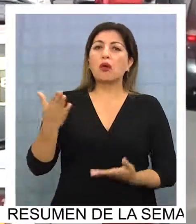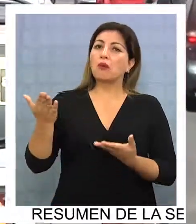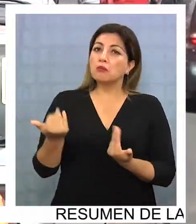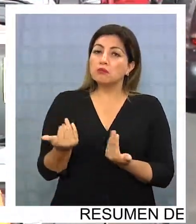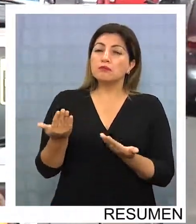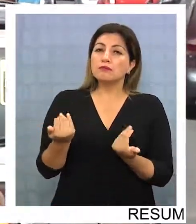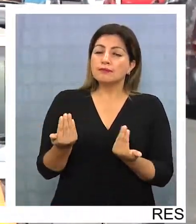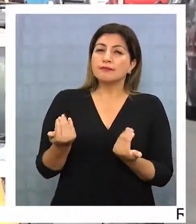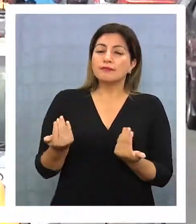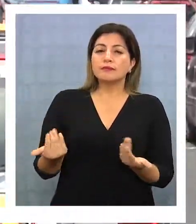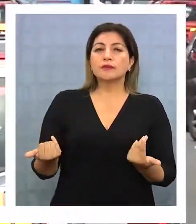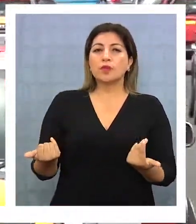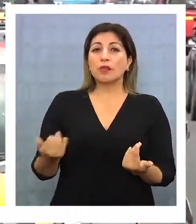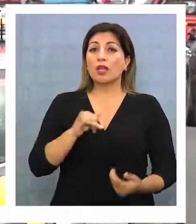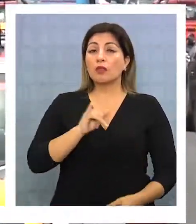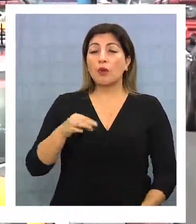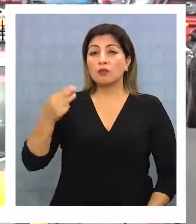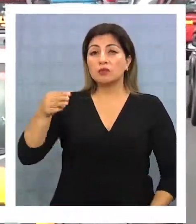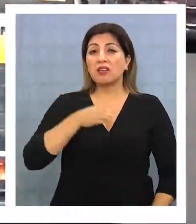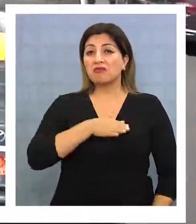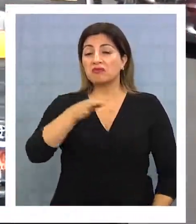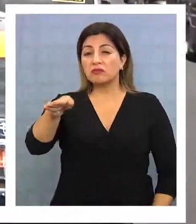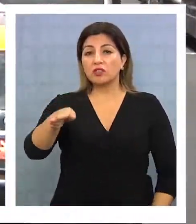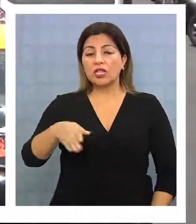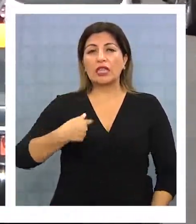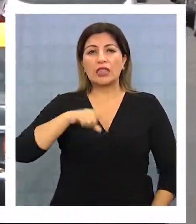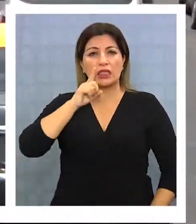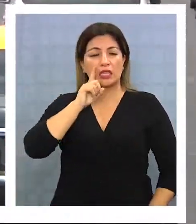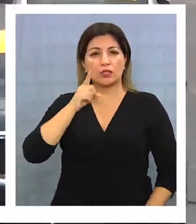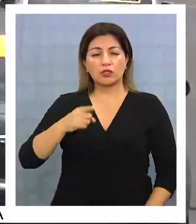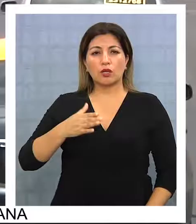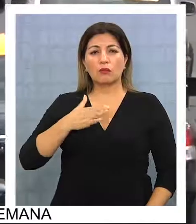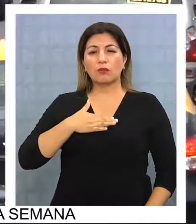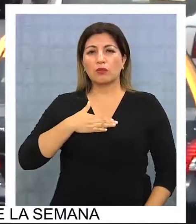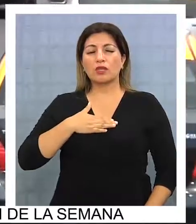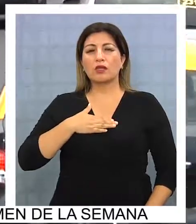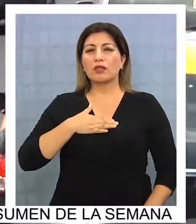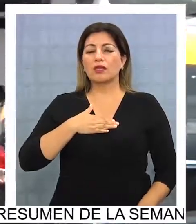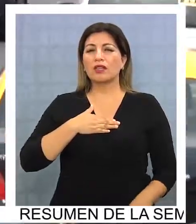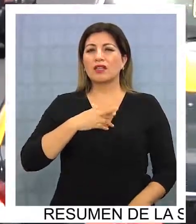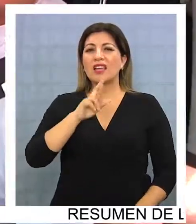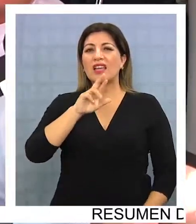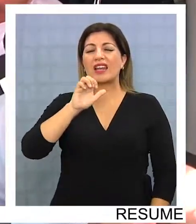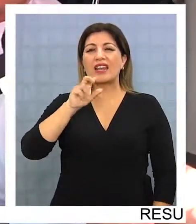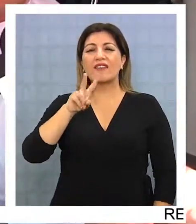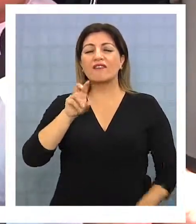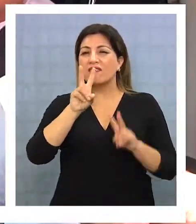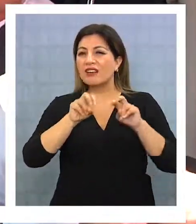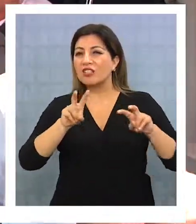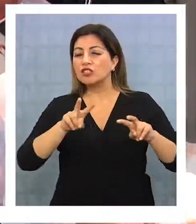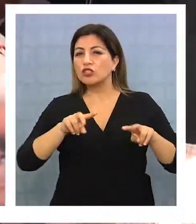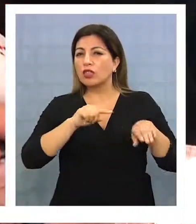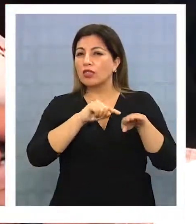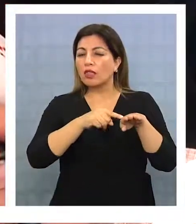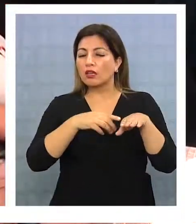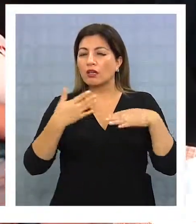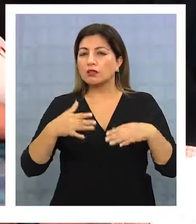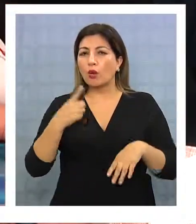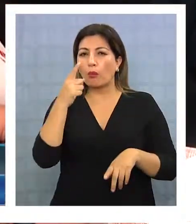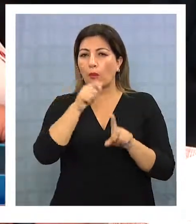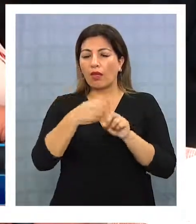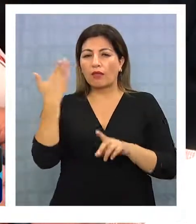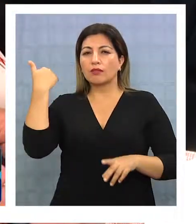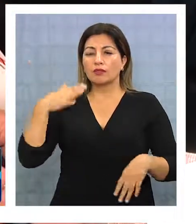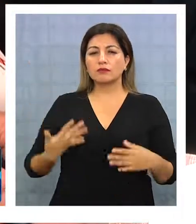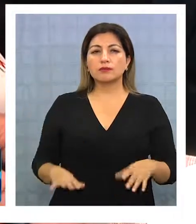que llegue y ir a la municipalidad. Ya tengo mi revisión técnica sacada, ya la saqué hace un mes atrás. Tengo toda la